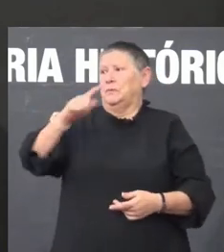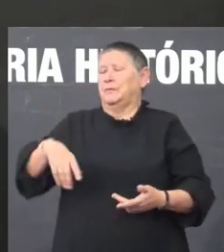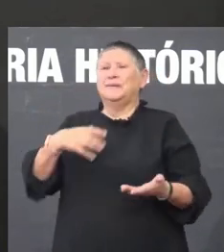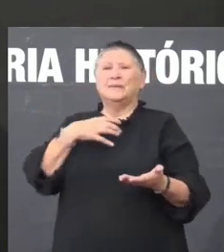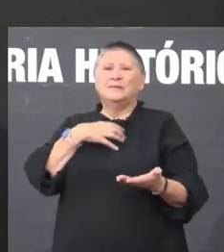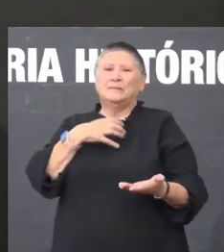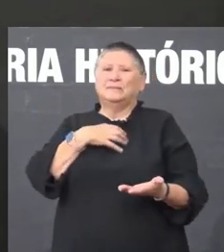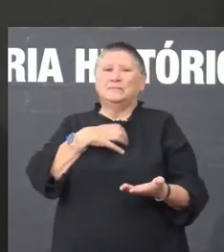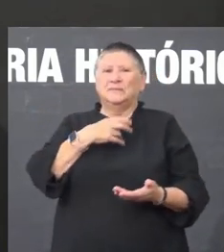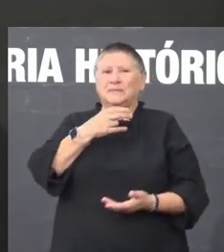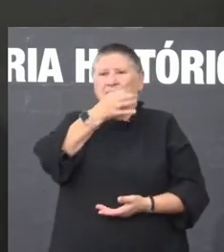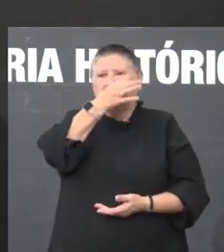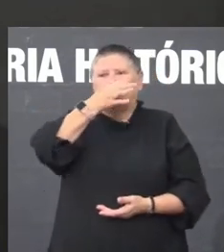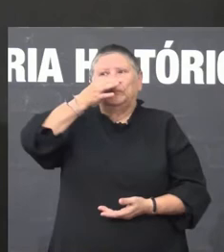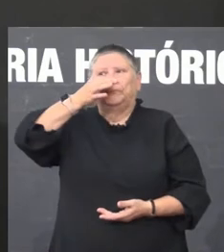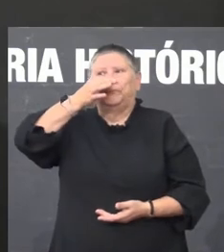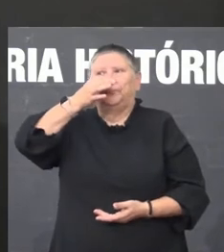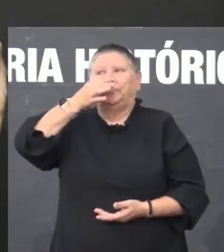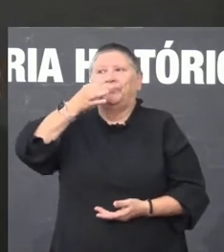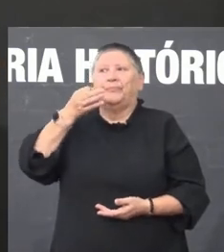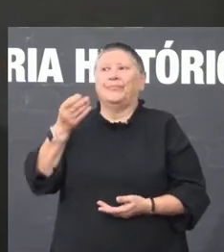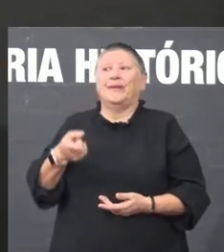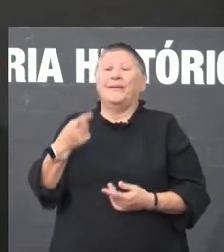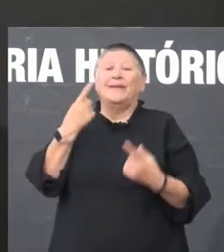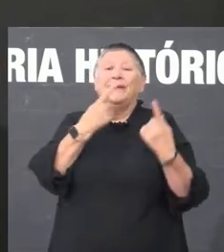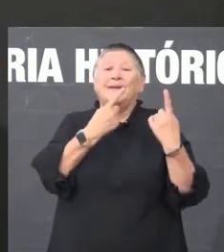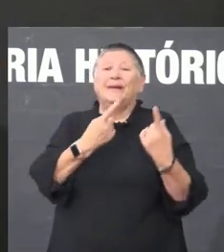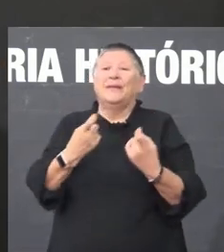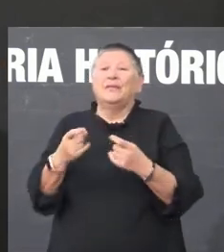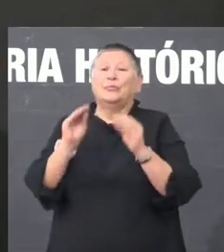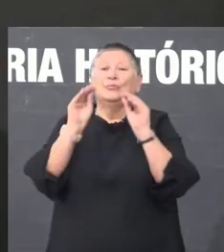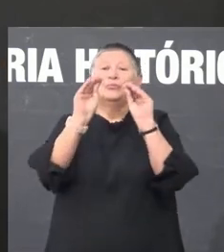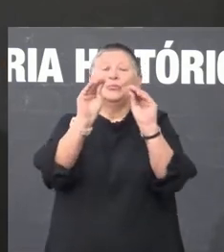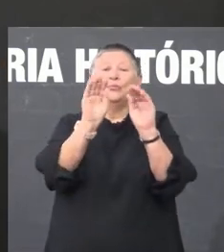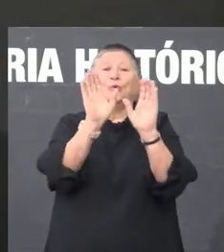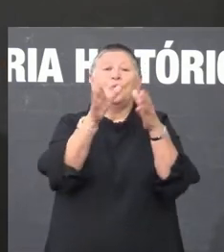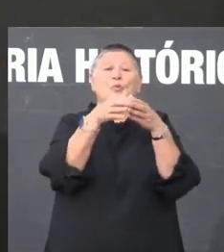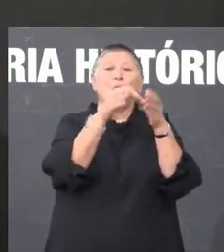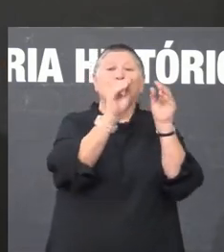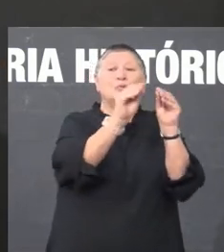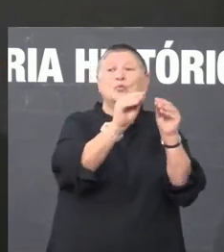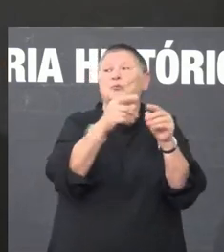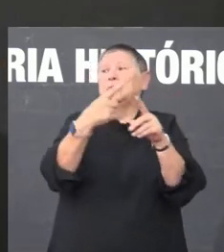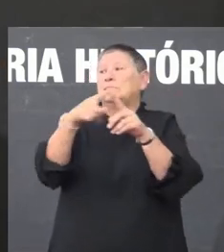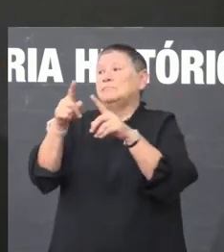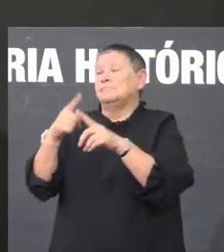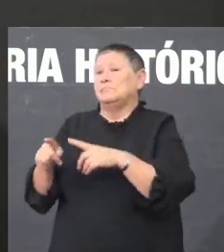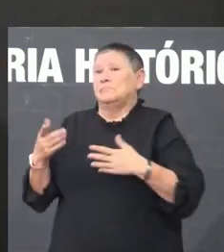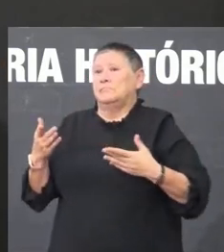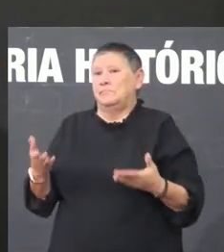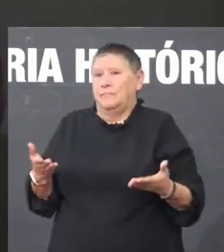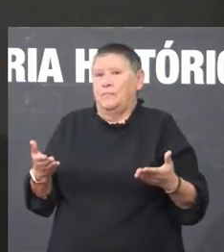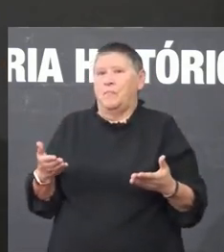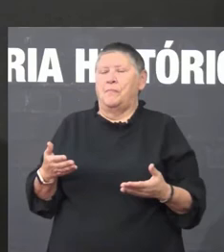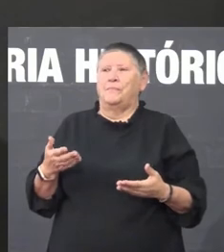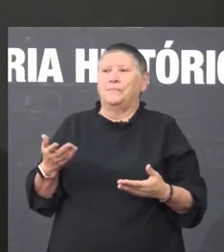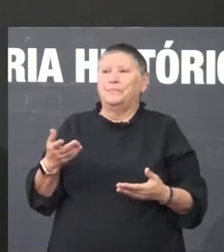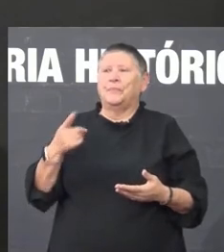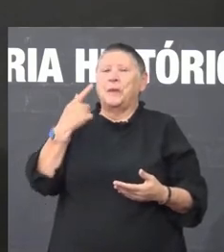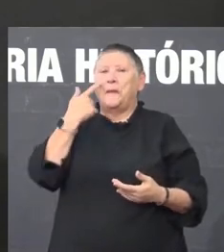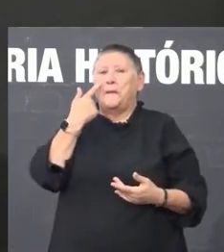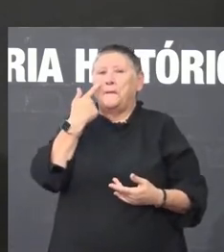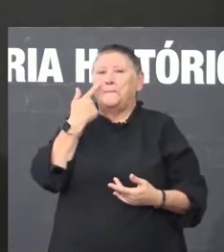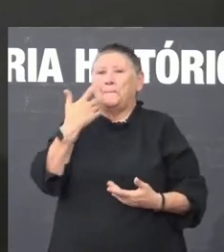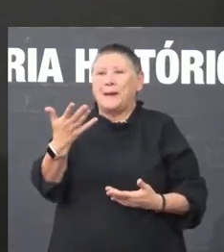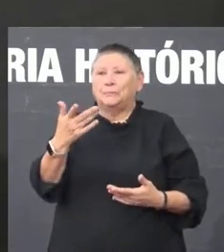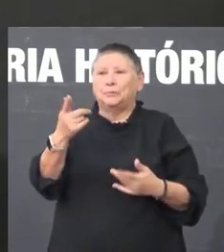interesa. Pero verdaderamente hay necesidad de eso en tu comunidad. Verdaderamente hay un... No, es... Vamos a igualar. Si vas